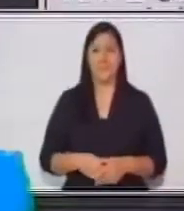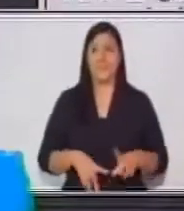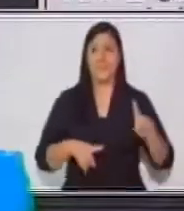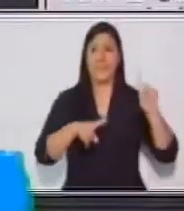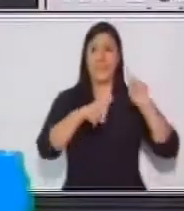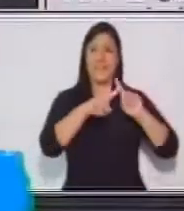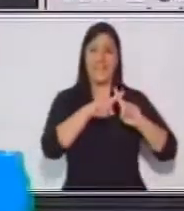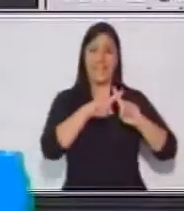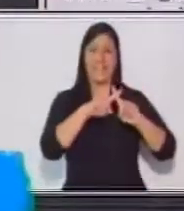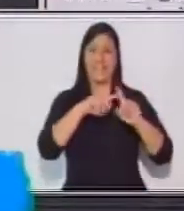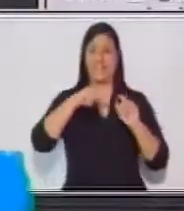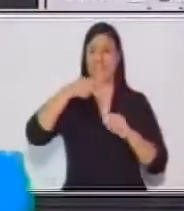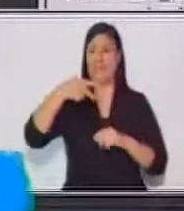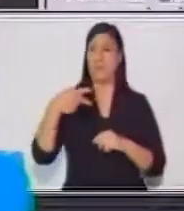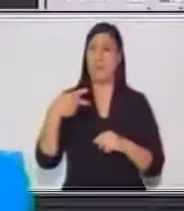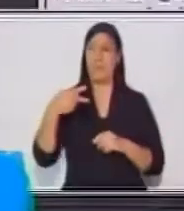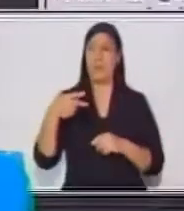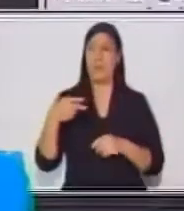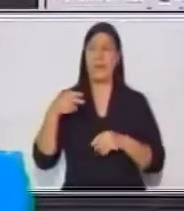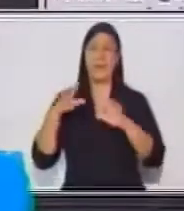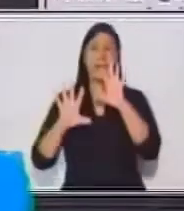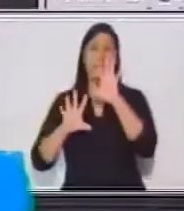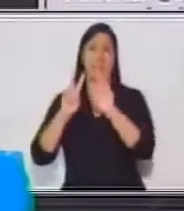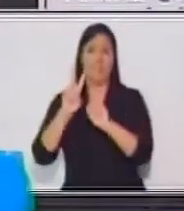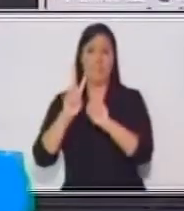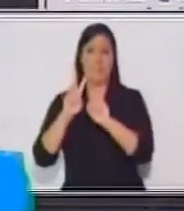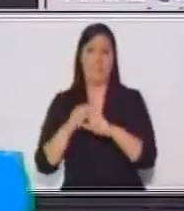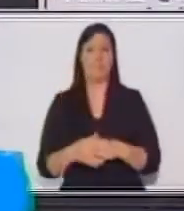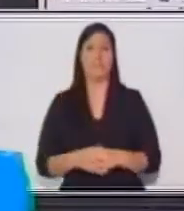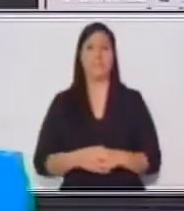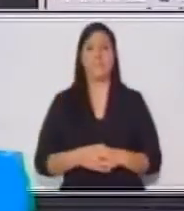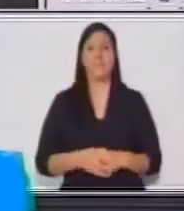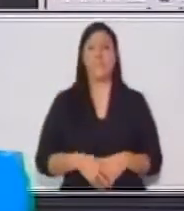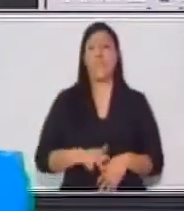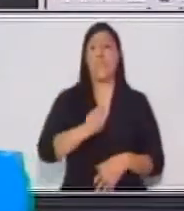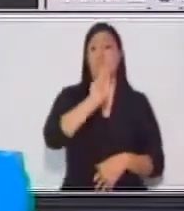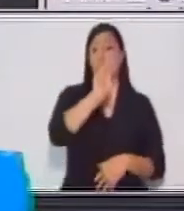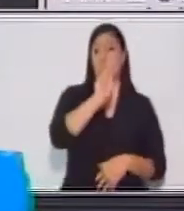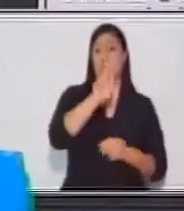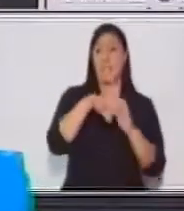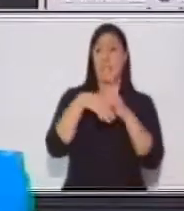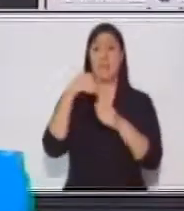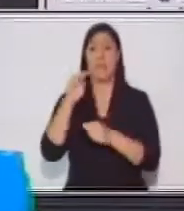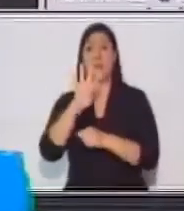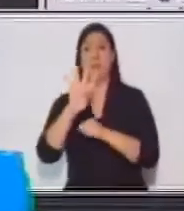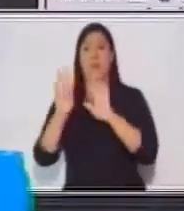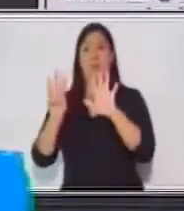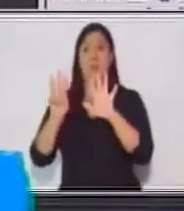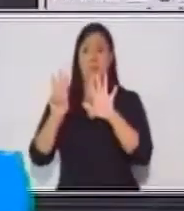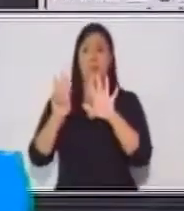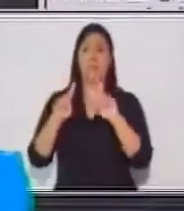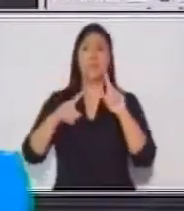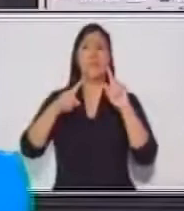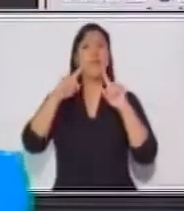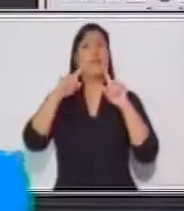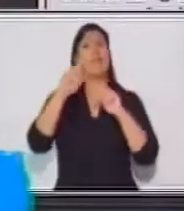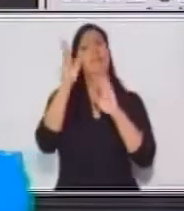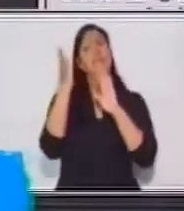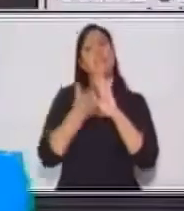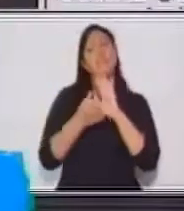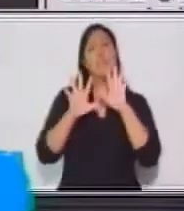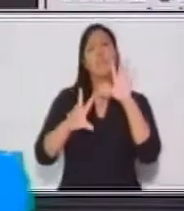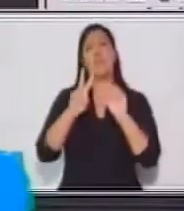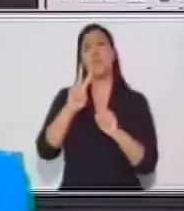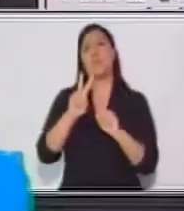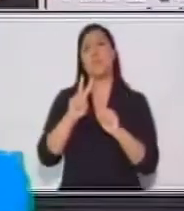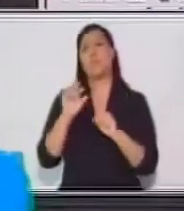X igual a 12. Y es igual a 48 dividido 12, y eso